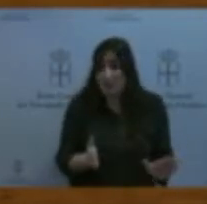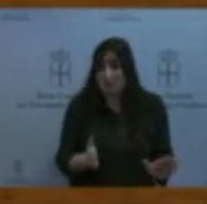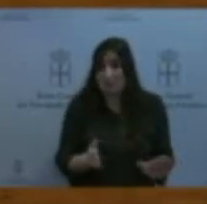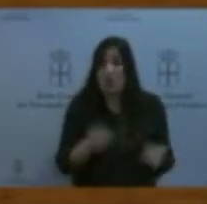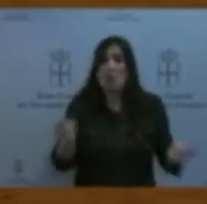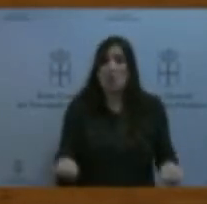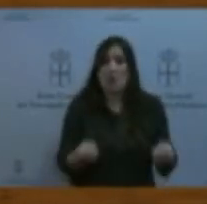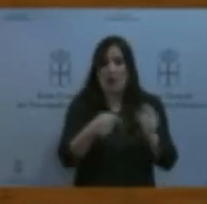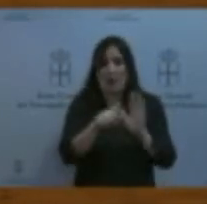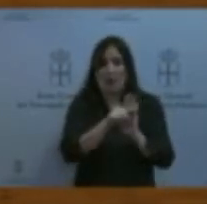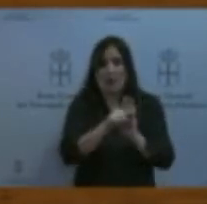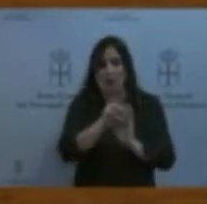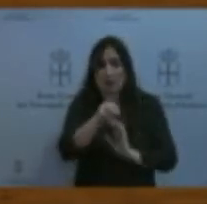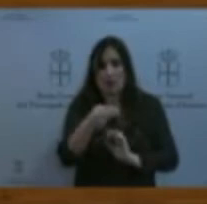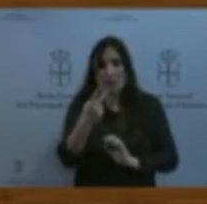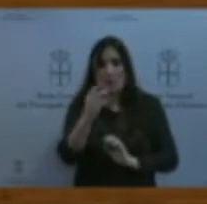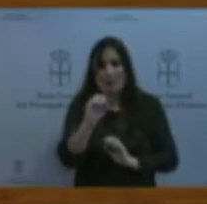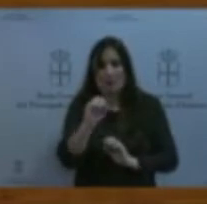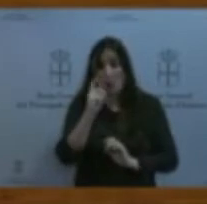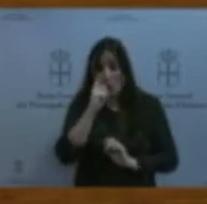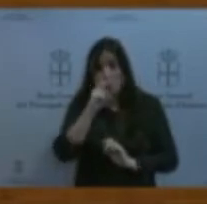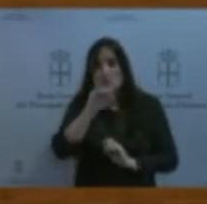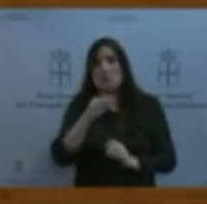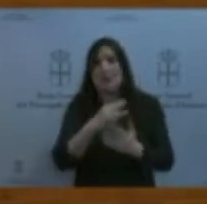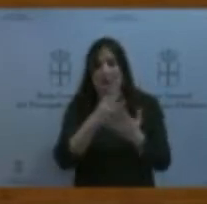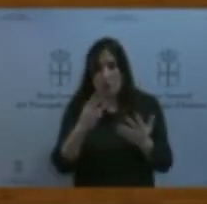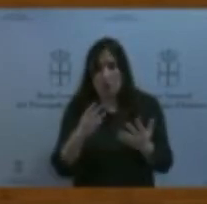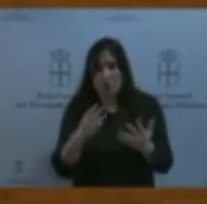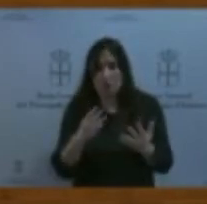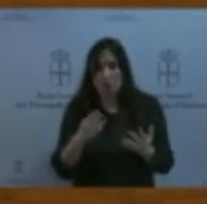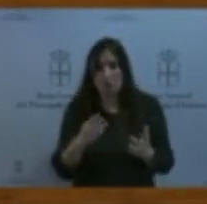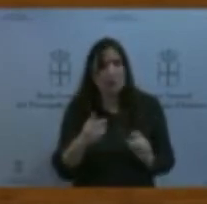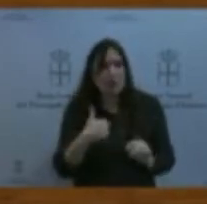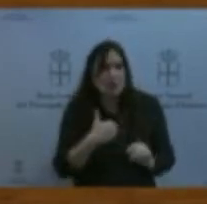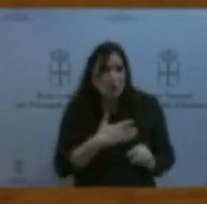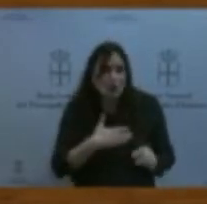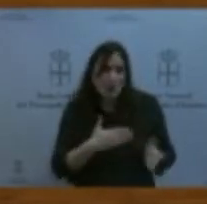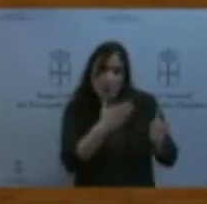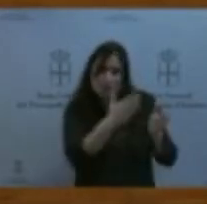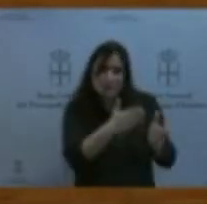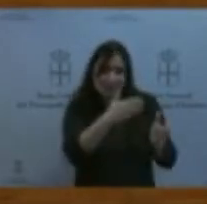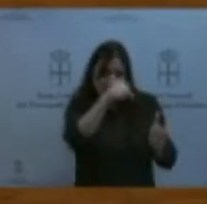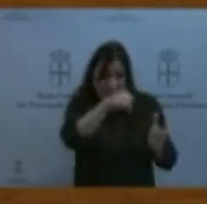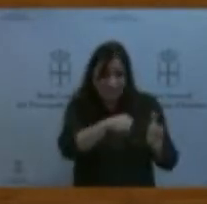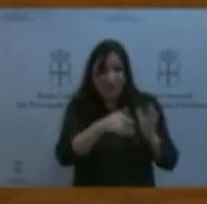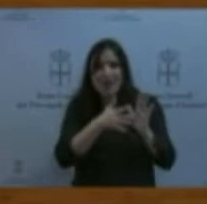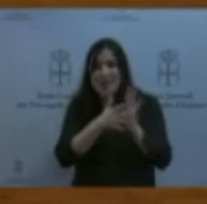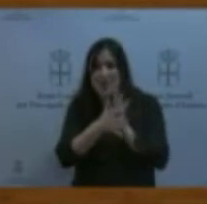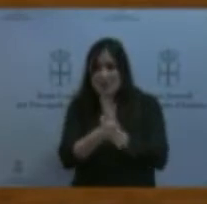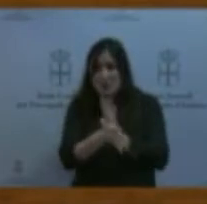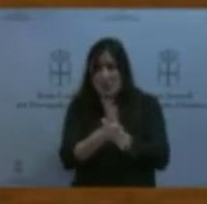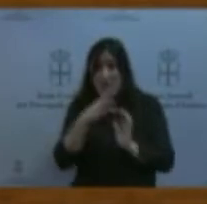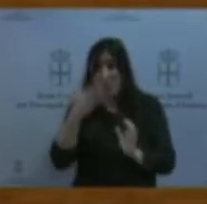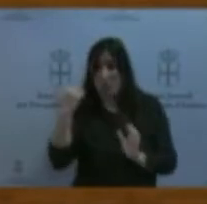de 2018. Yo quiero que usted explique hoy, después de todo el revuelo de nuevo causado el 31 de diciembre